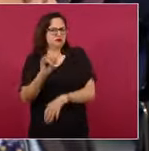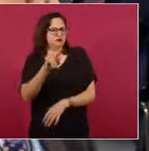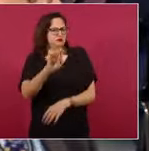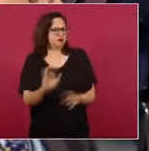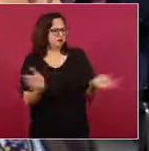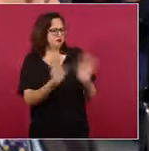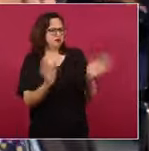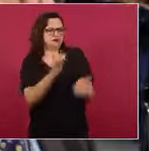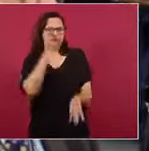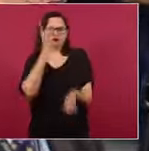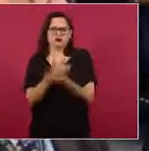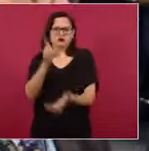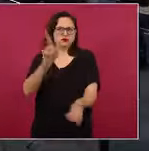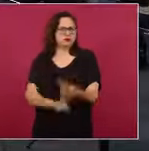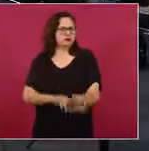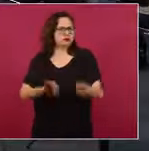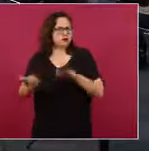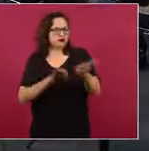defender al INE? Es que hay mucha